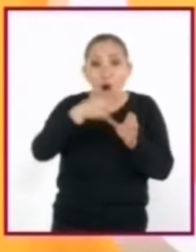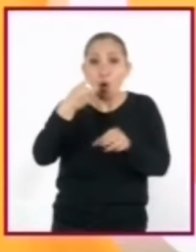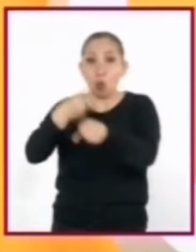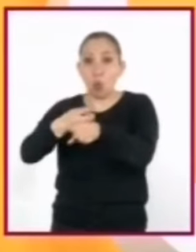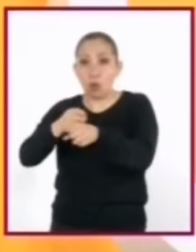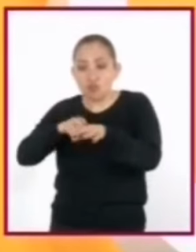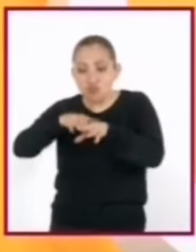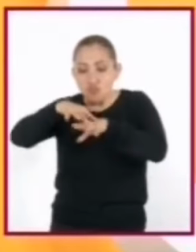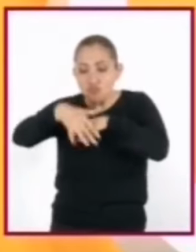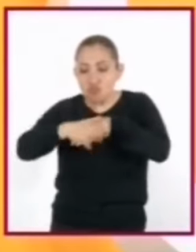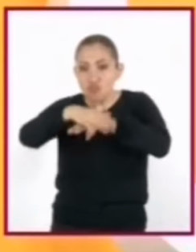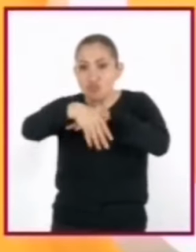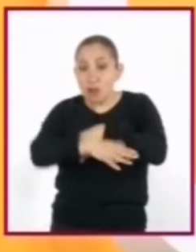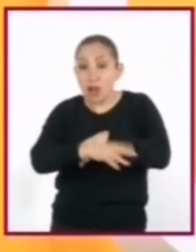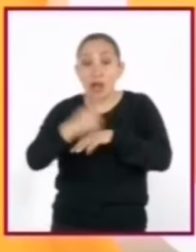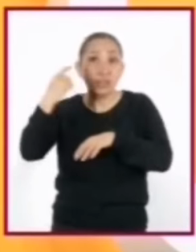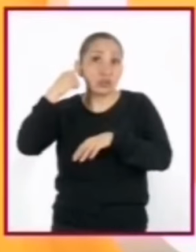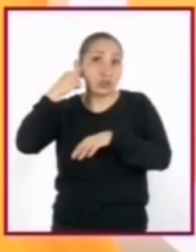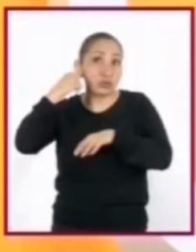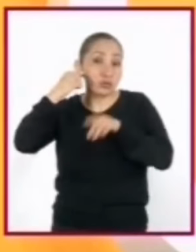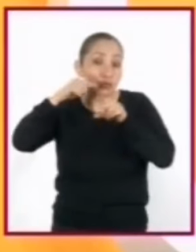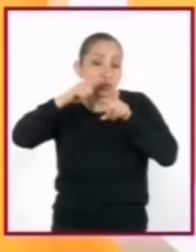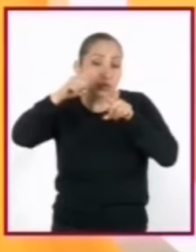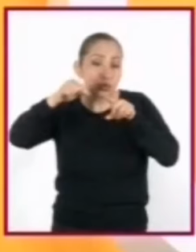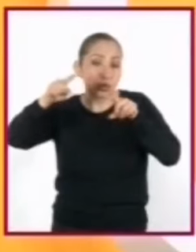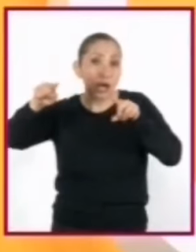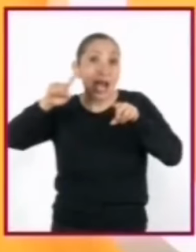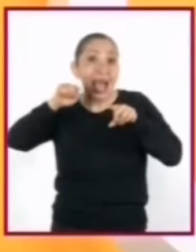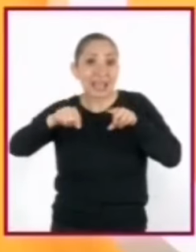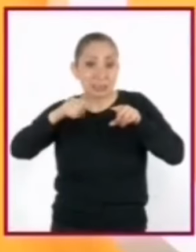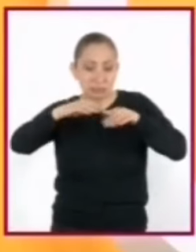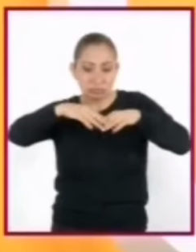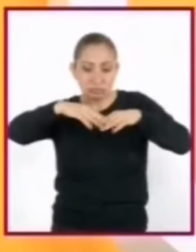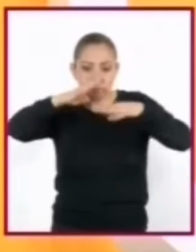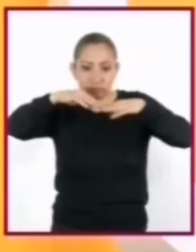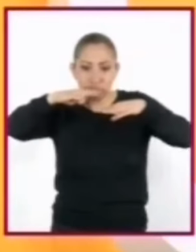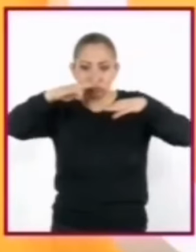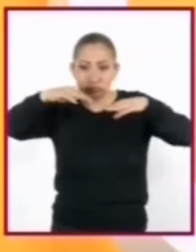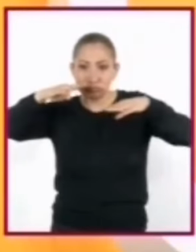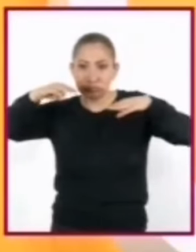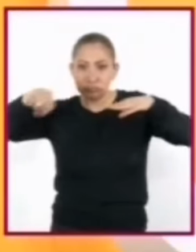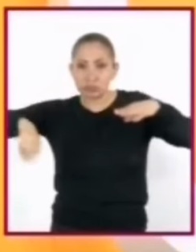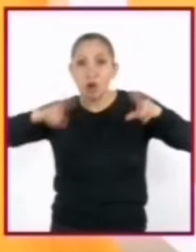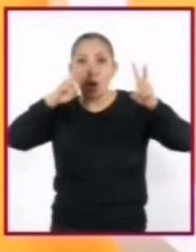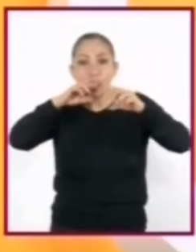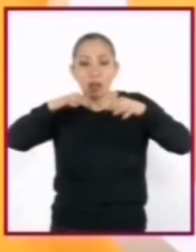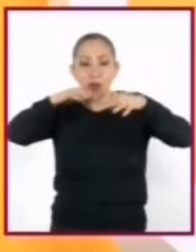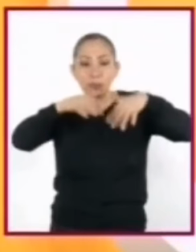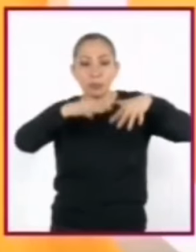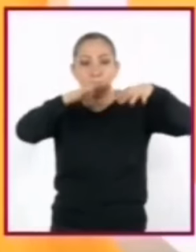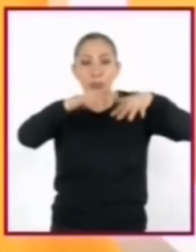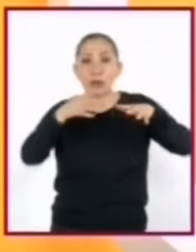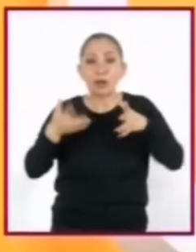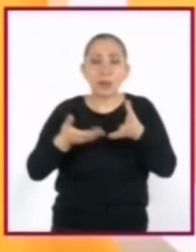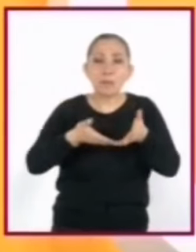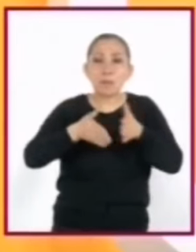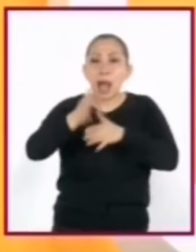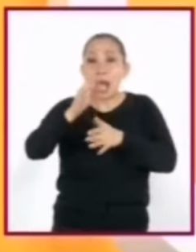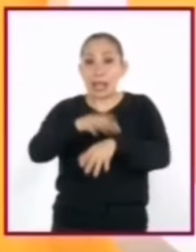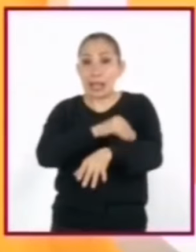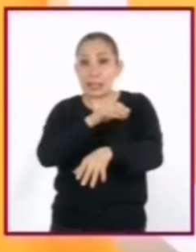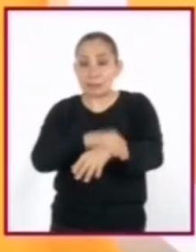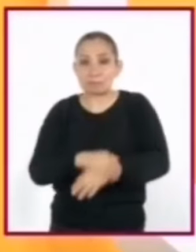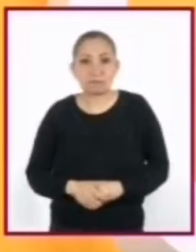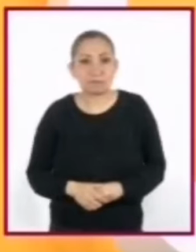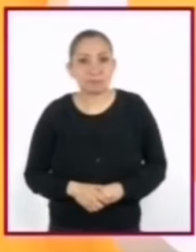sólidos. La onda sonora es una perturbación del medio por el que se propaga y se transporta energía.